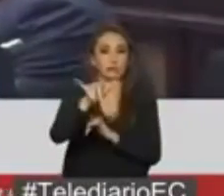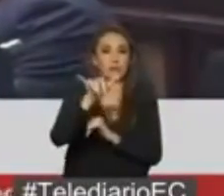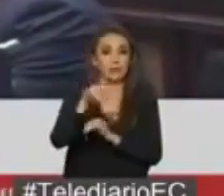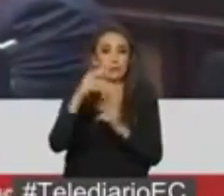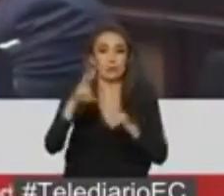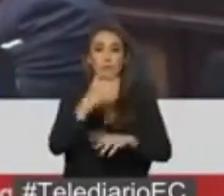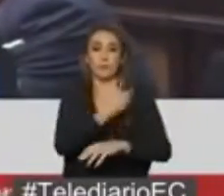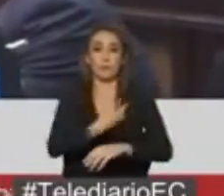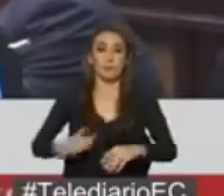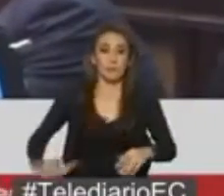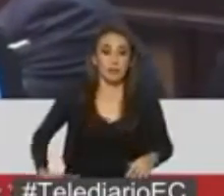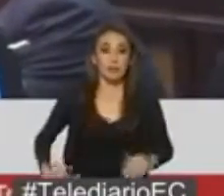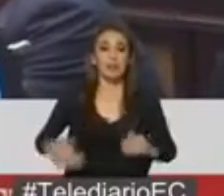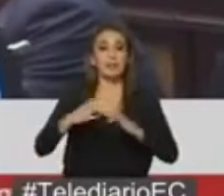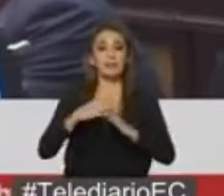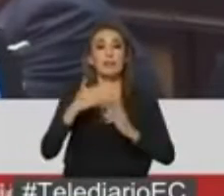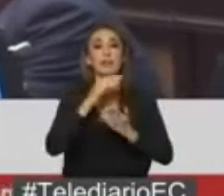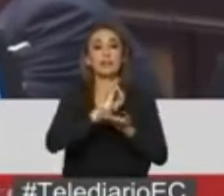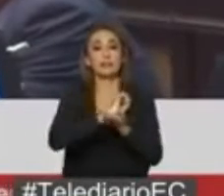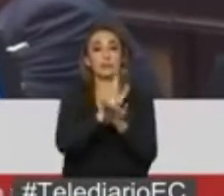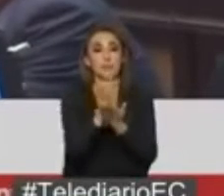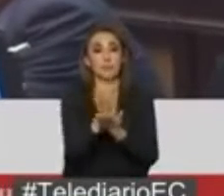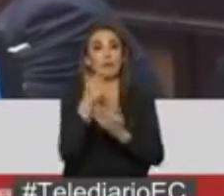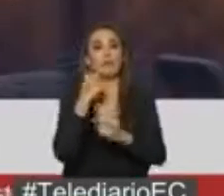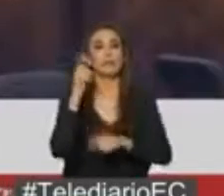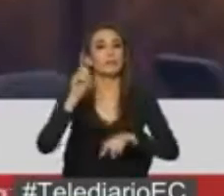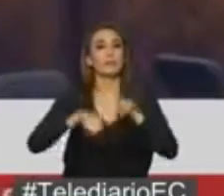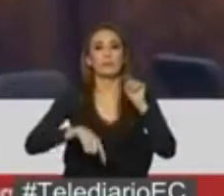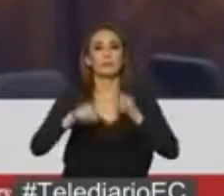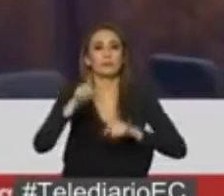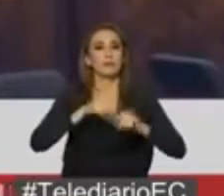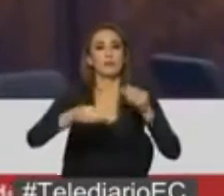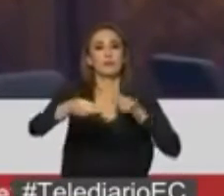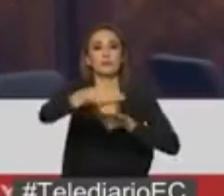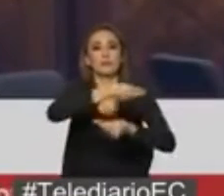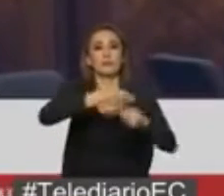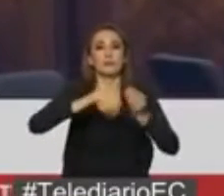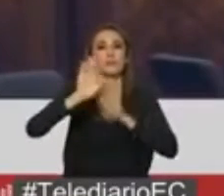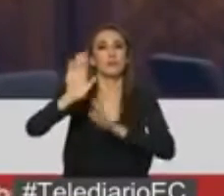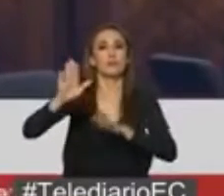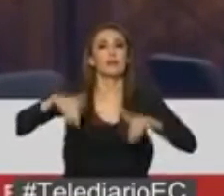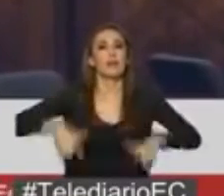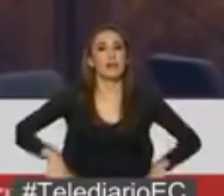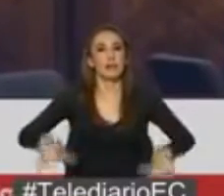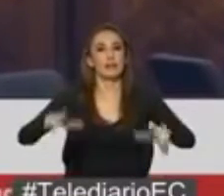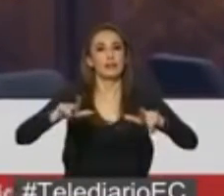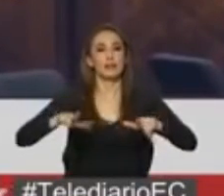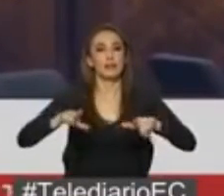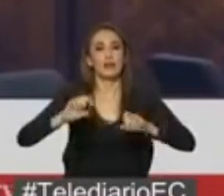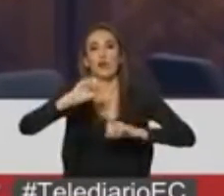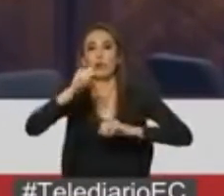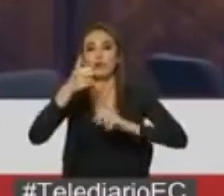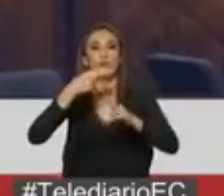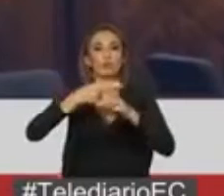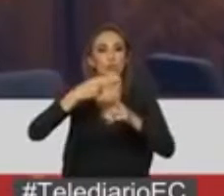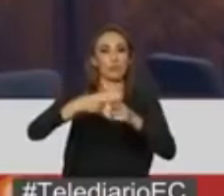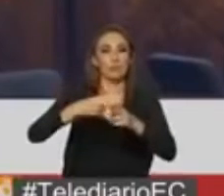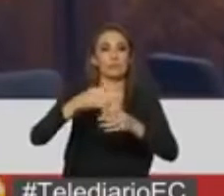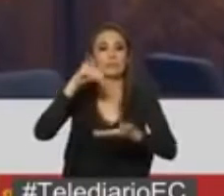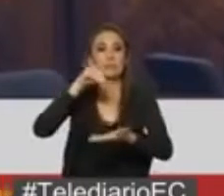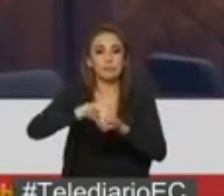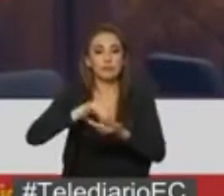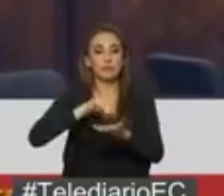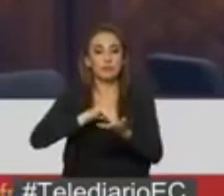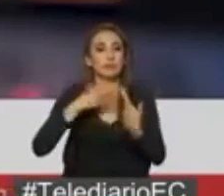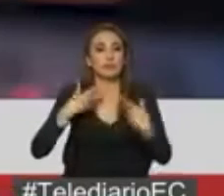también apuntó que la función legislativa no puede devolver la terna presentada por el primer mandatario con base en el artículo 150